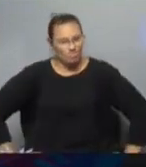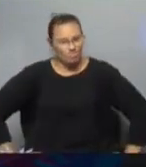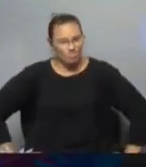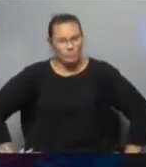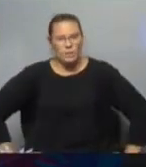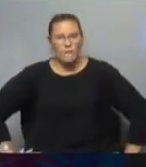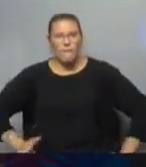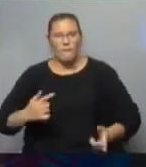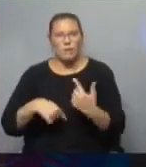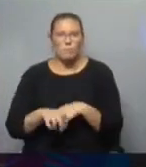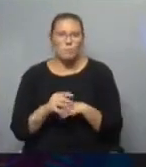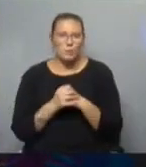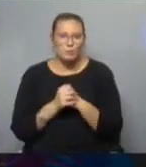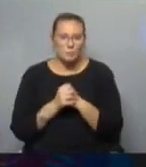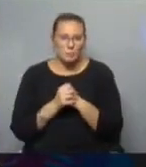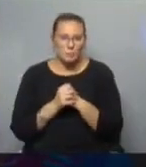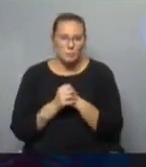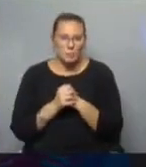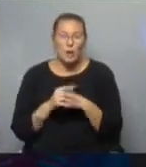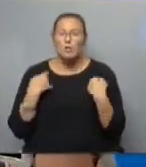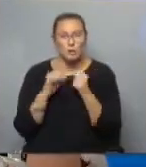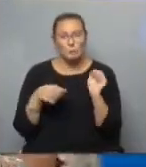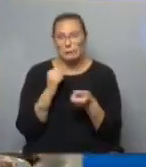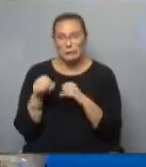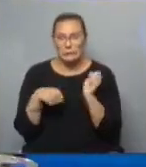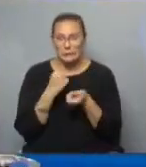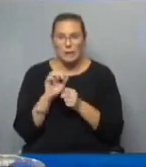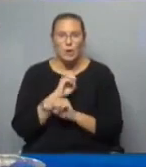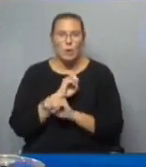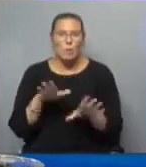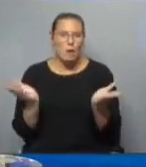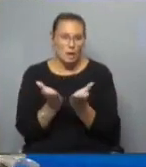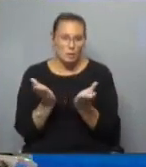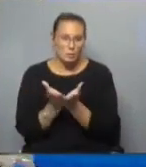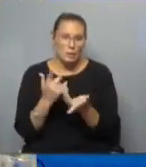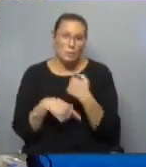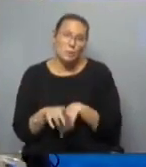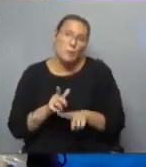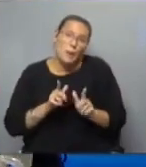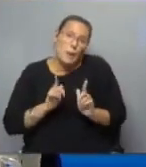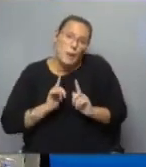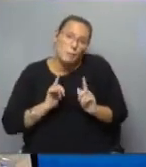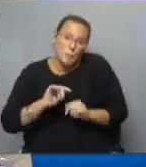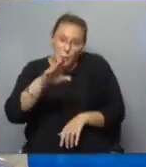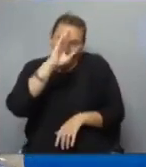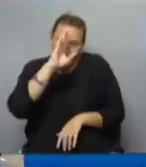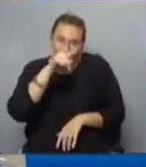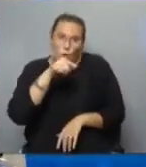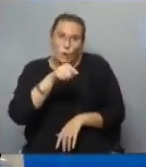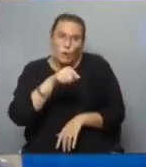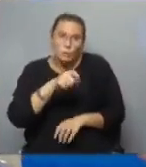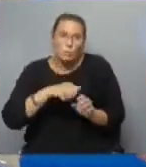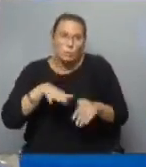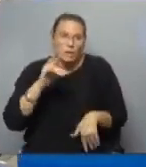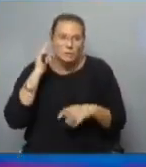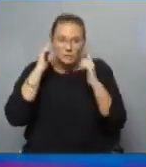pero cerró con premio, ese me gustó, pero no, yo estoy muy nervioso, siempre fui un mal estudiante, pero bueno, espero haber aprendido algo. Tuvo mucho más, mucho